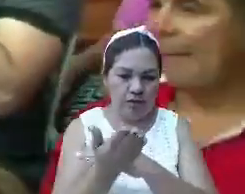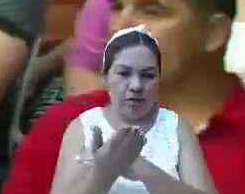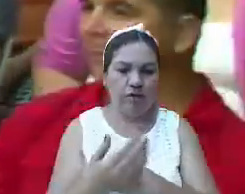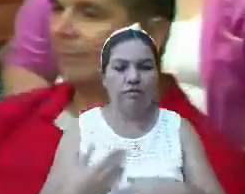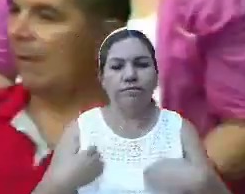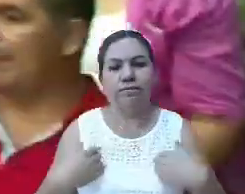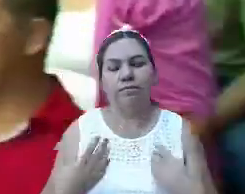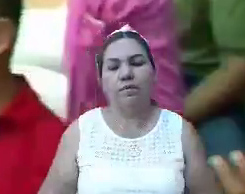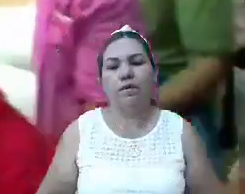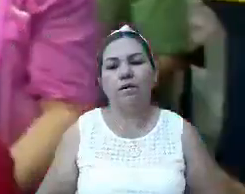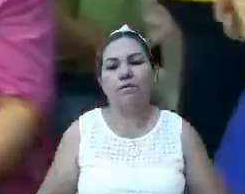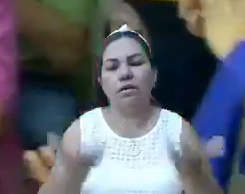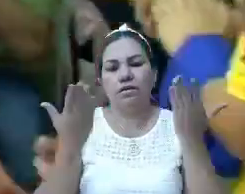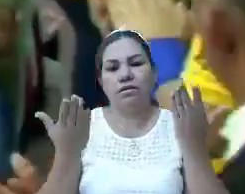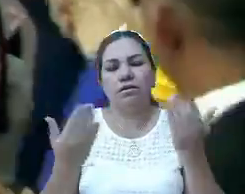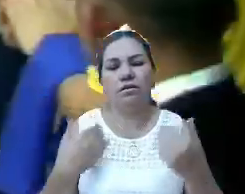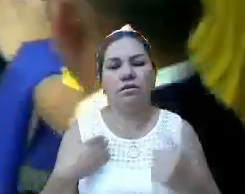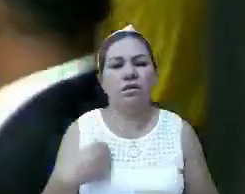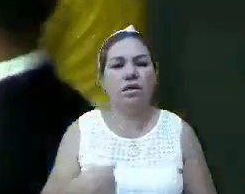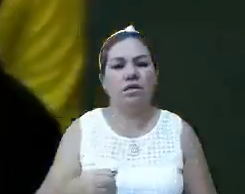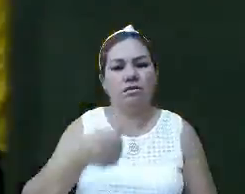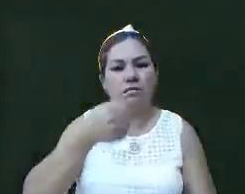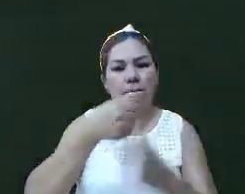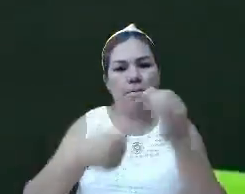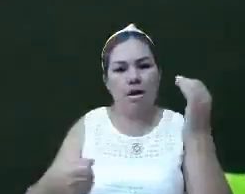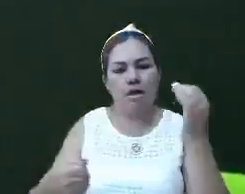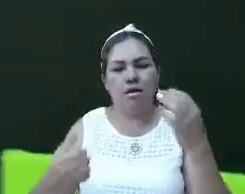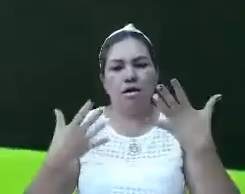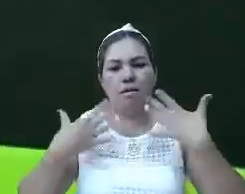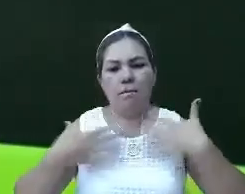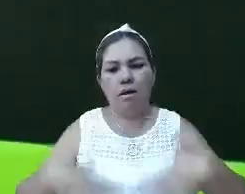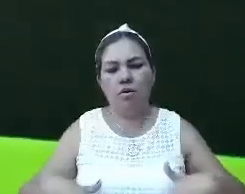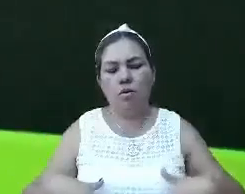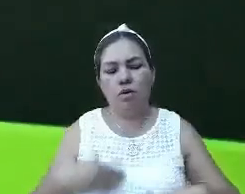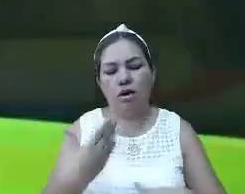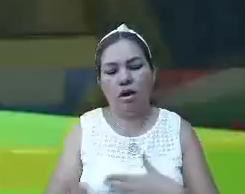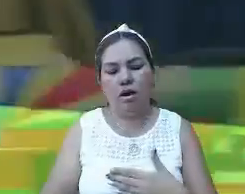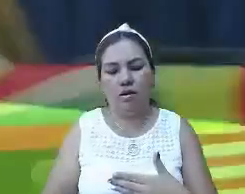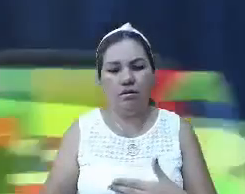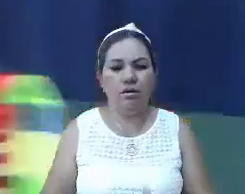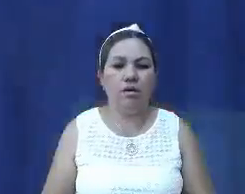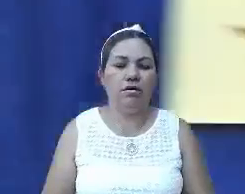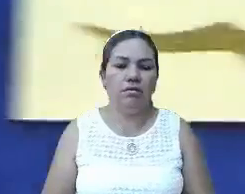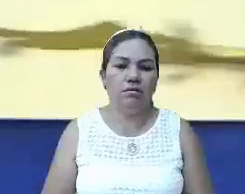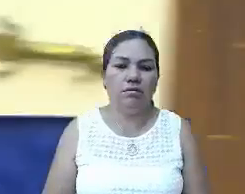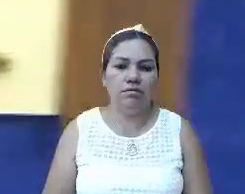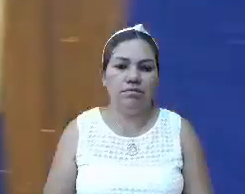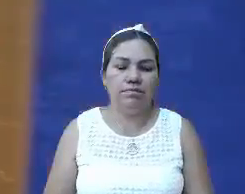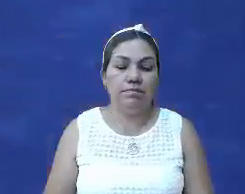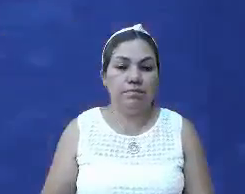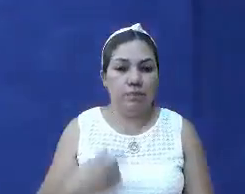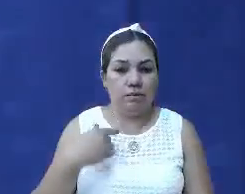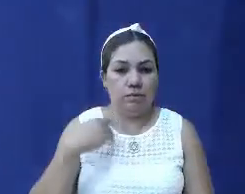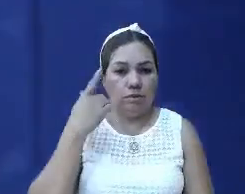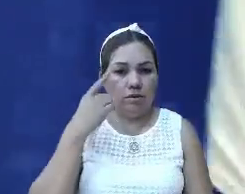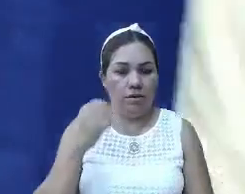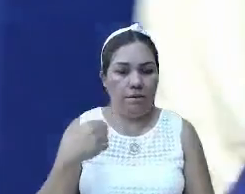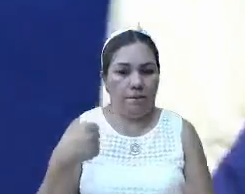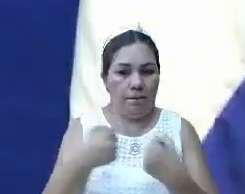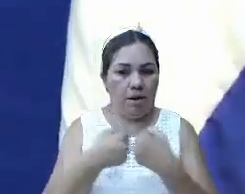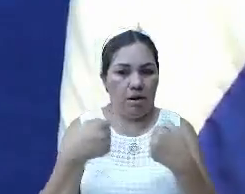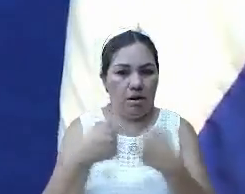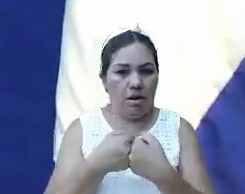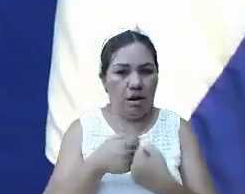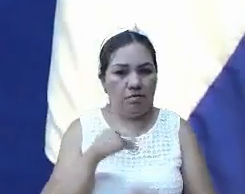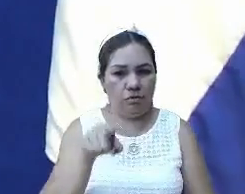levantar los escudos caídos, las espadas caídas, las armaduras caídas, y ponerte en el campamento de batalla y pelear